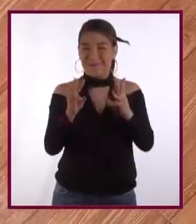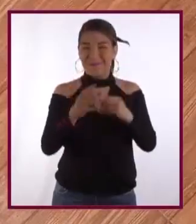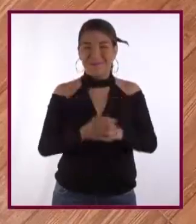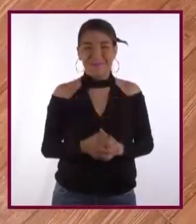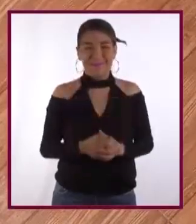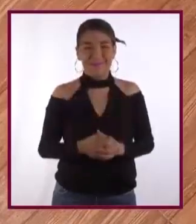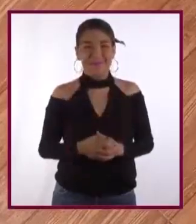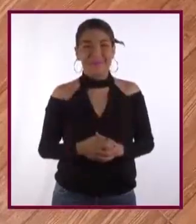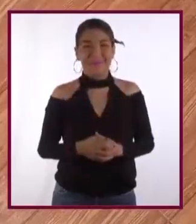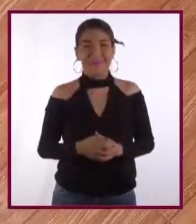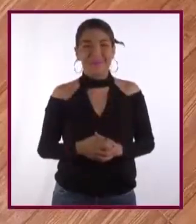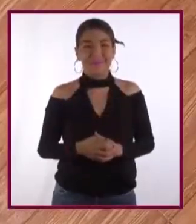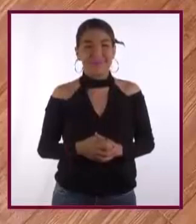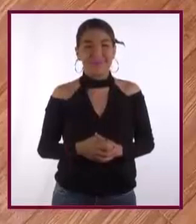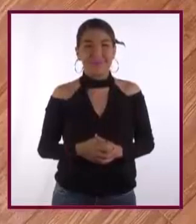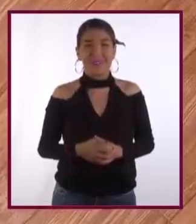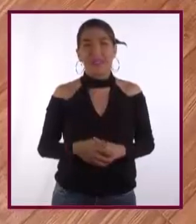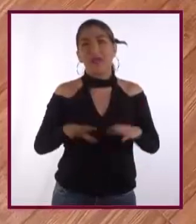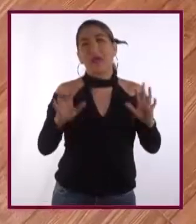Wow. ¿Qué tal?